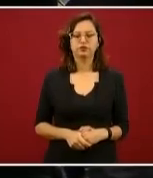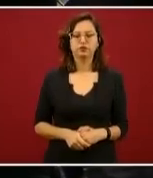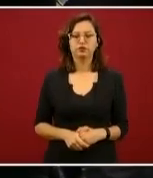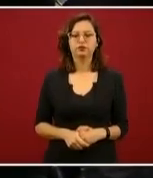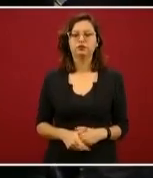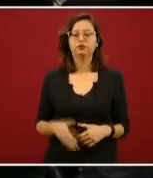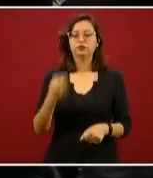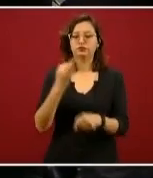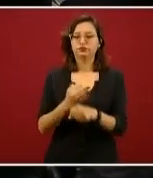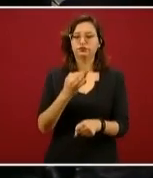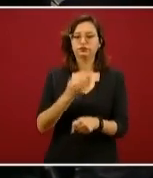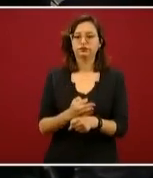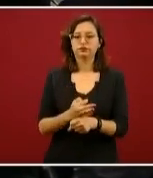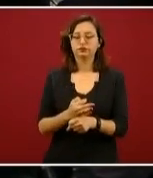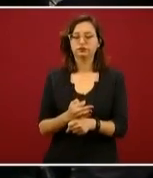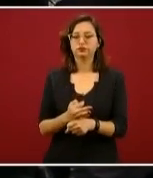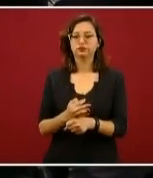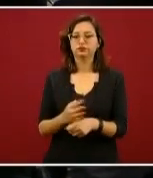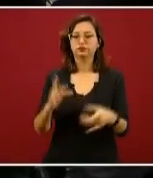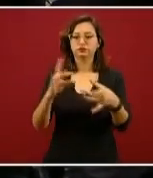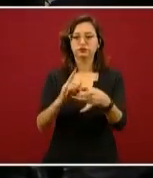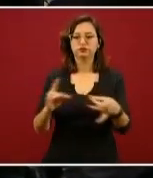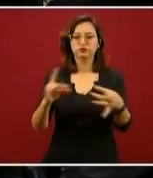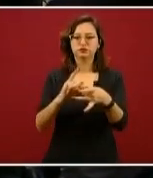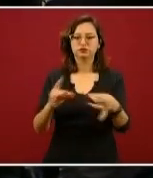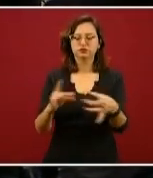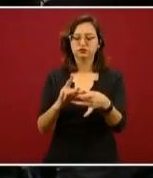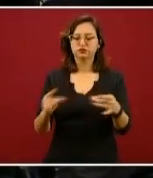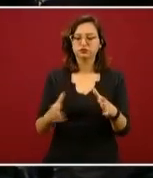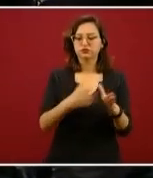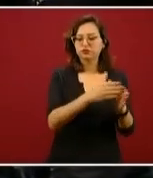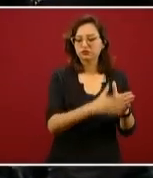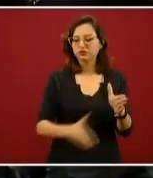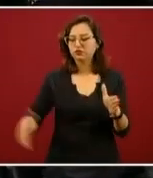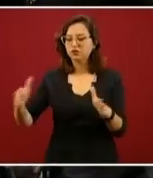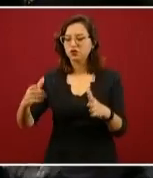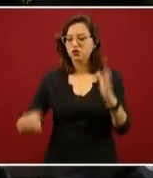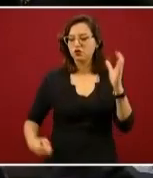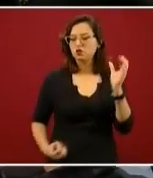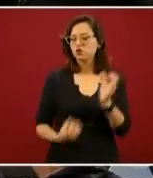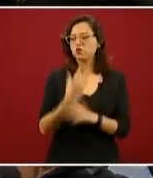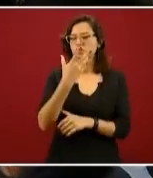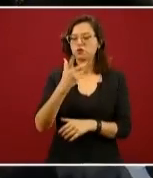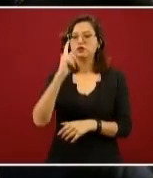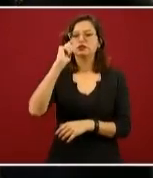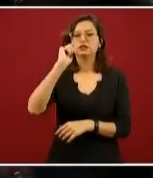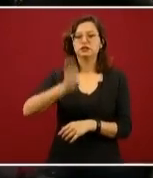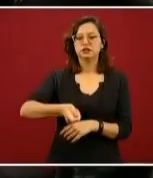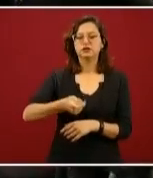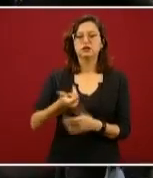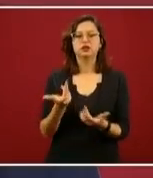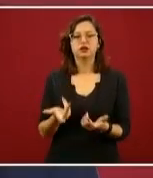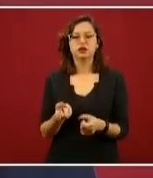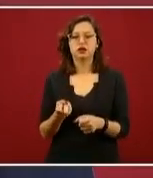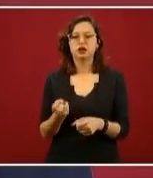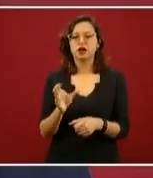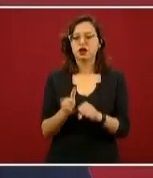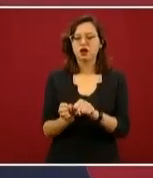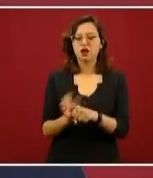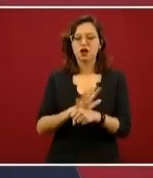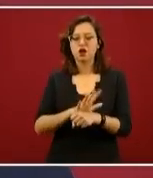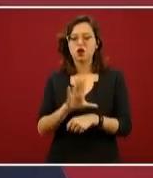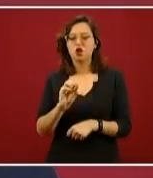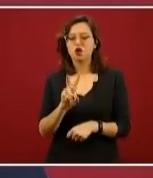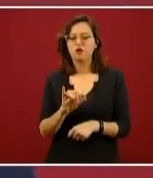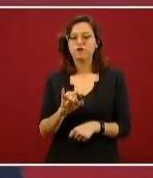esta nueva etapa para enfrentar el coronavirus.